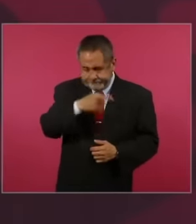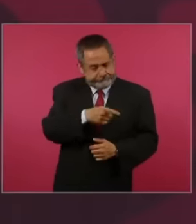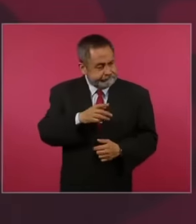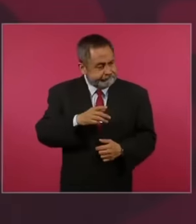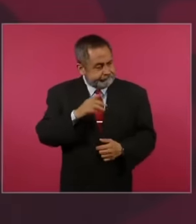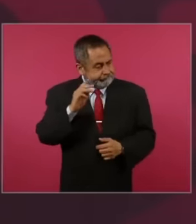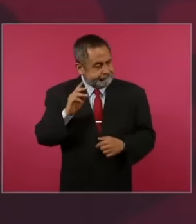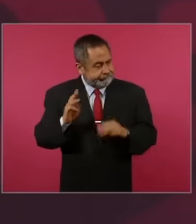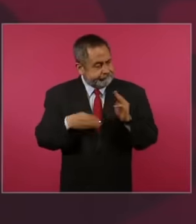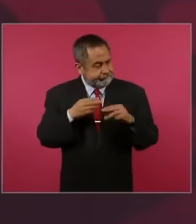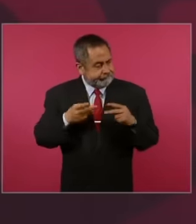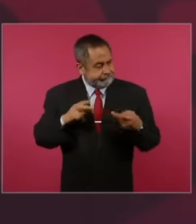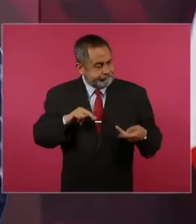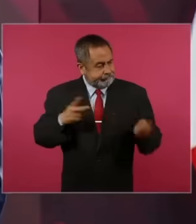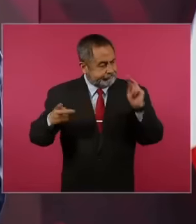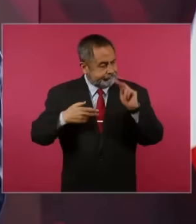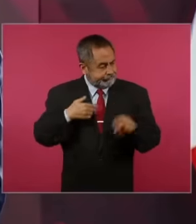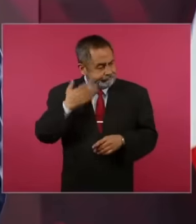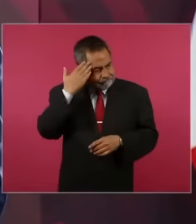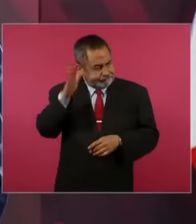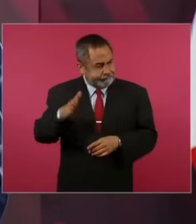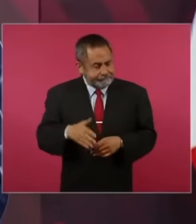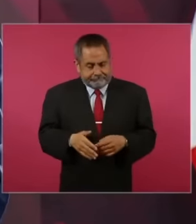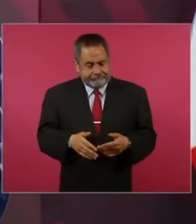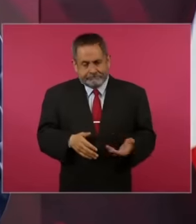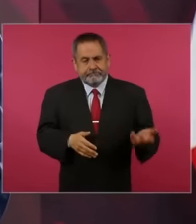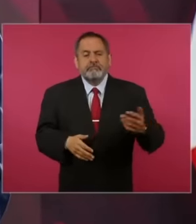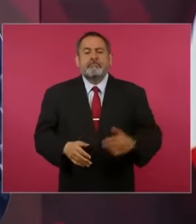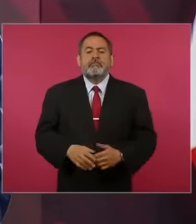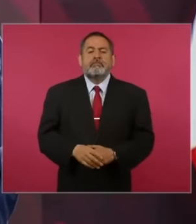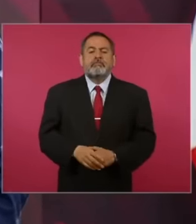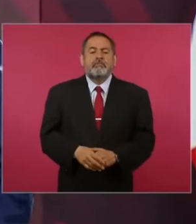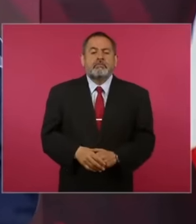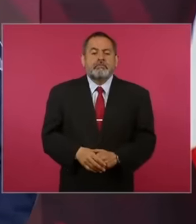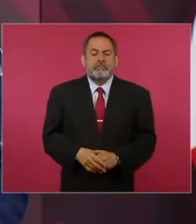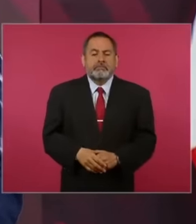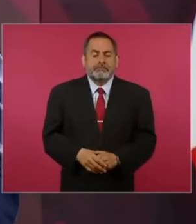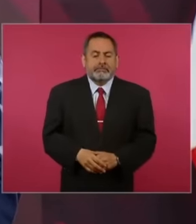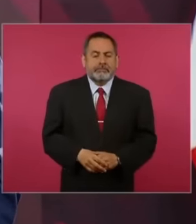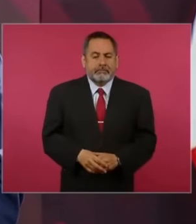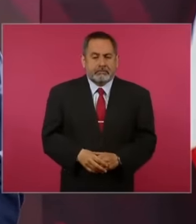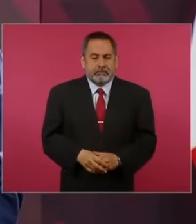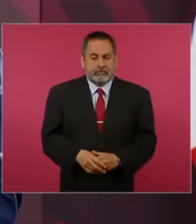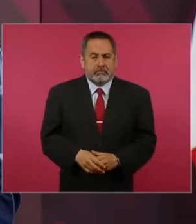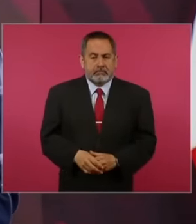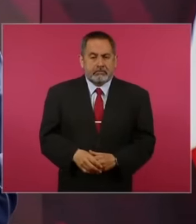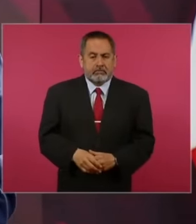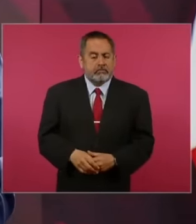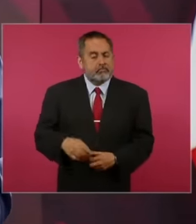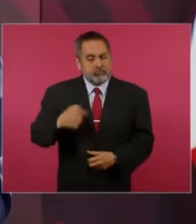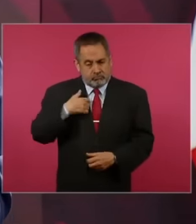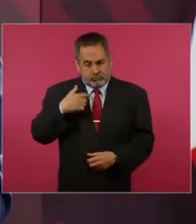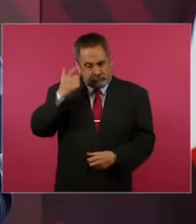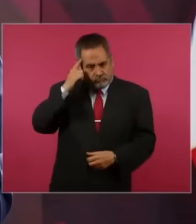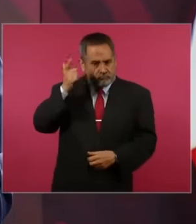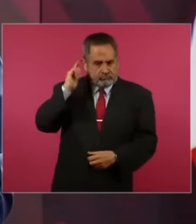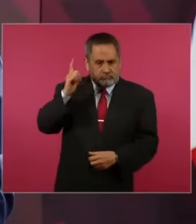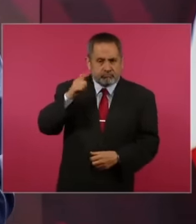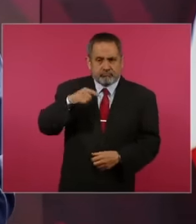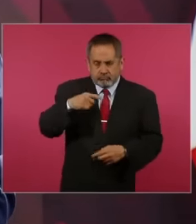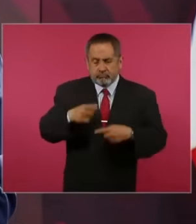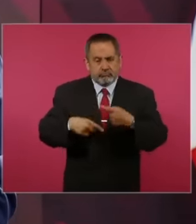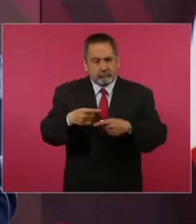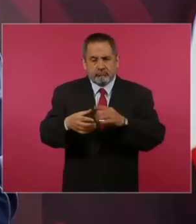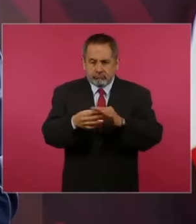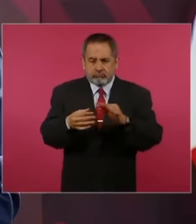Y yo espero pues que esto se